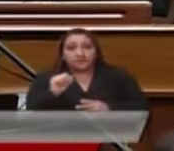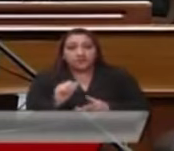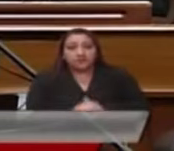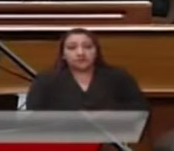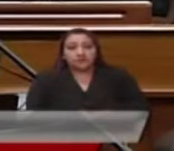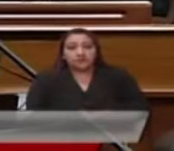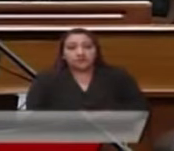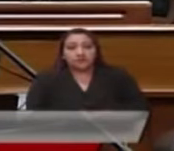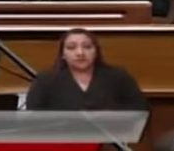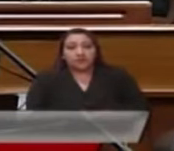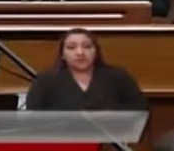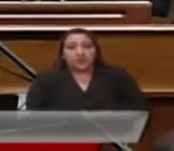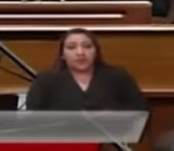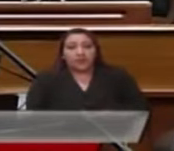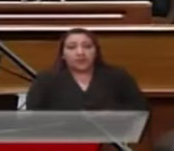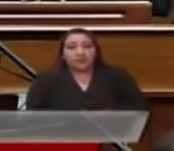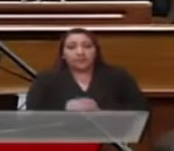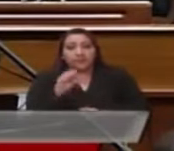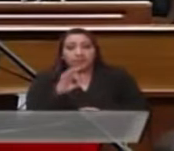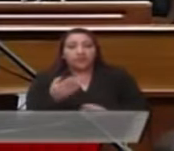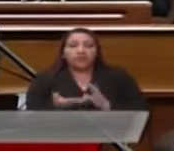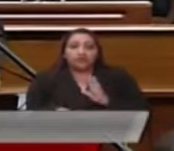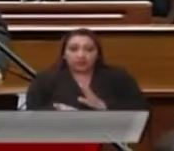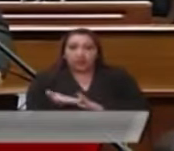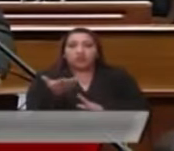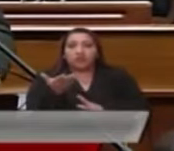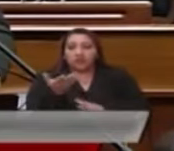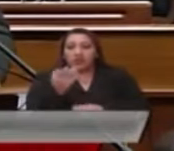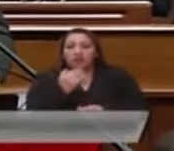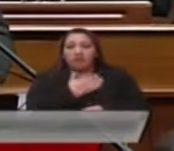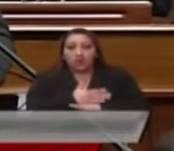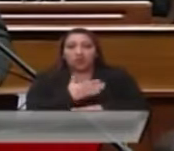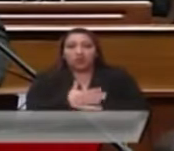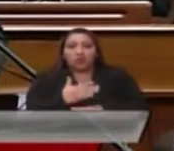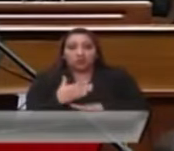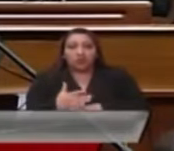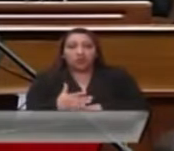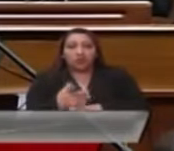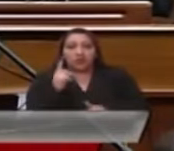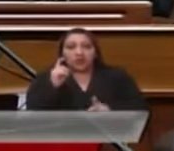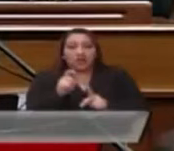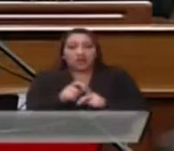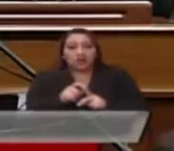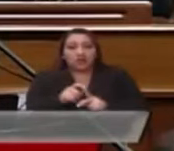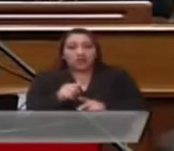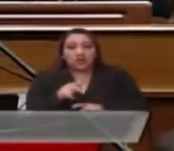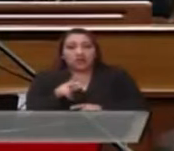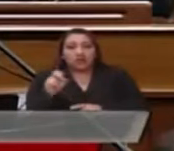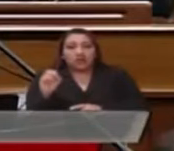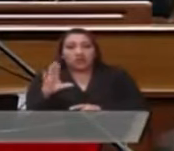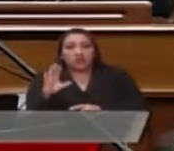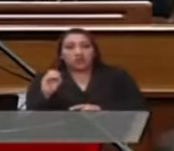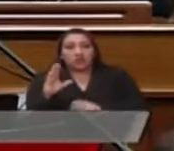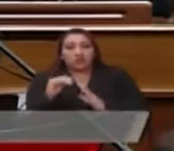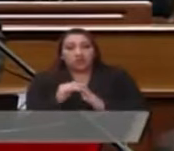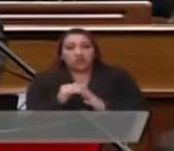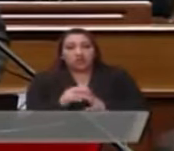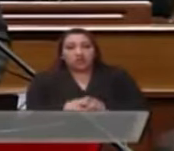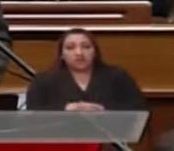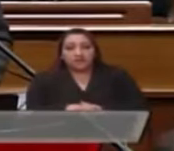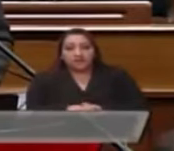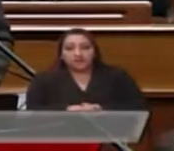soles. Esta cifra aumentará paulatinamente hasta llegar a los 350